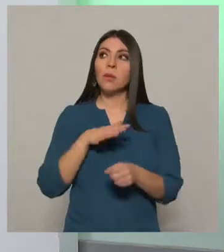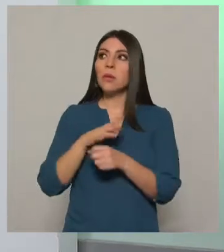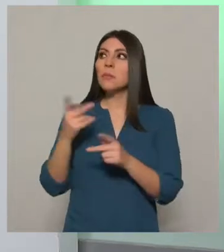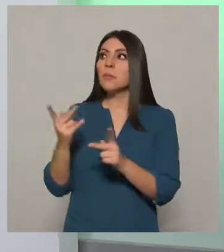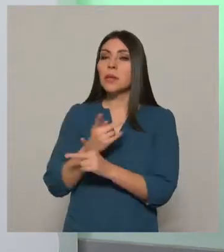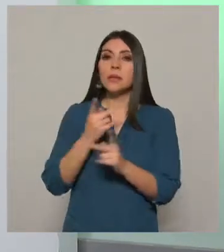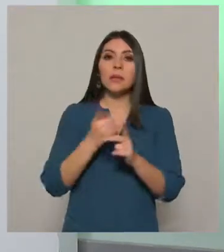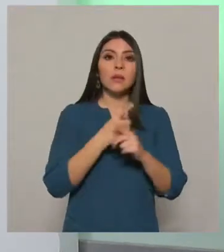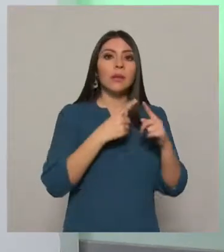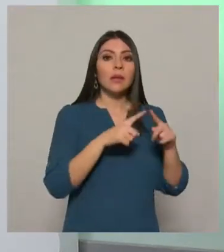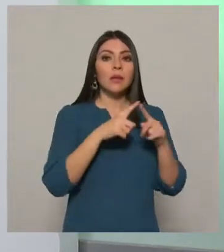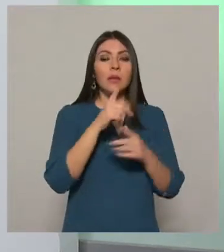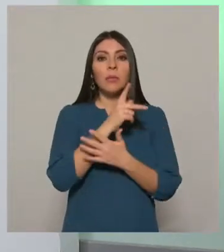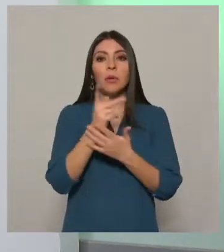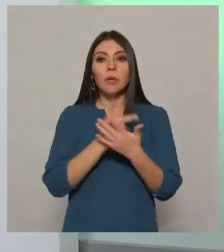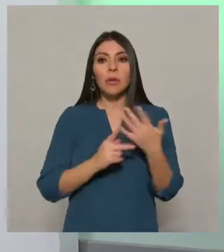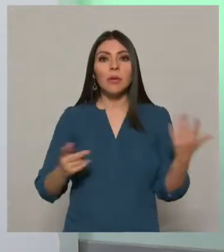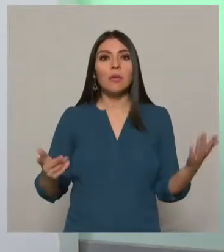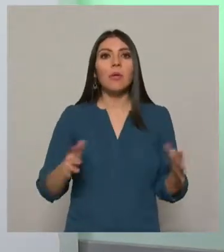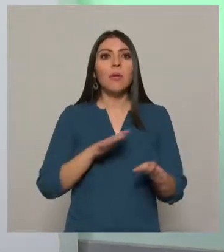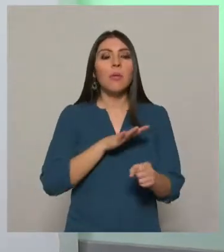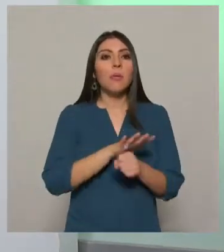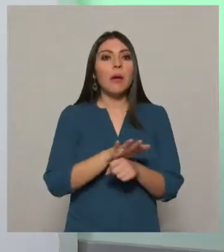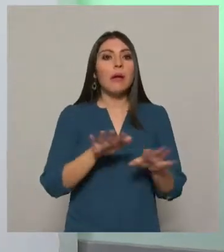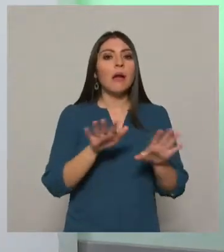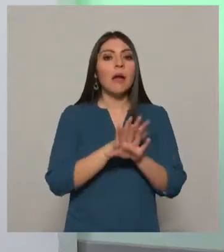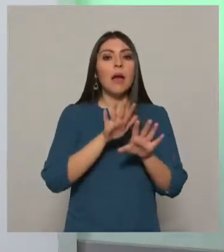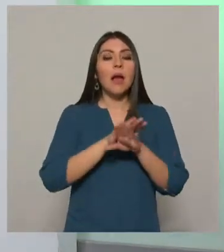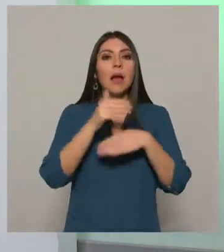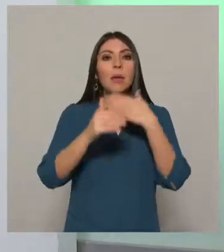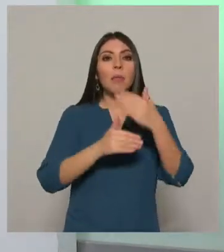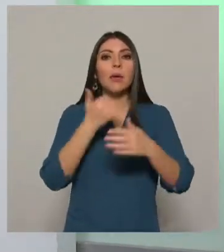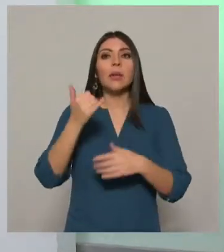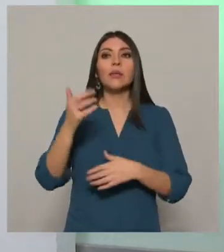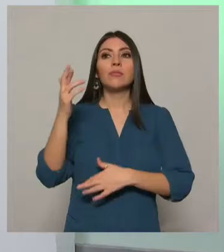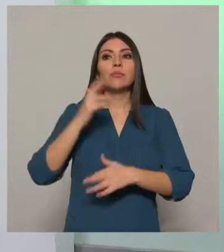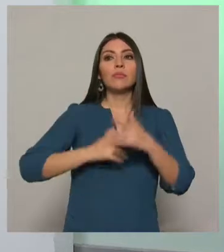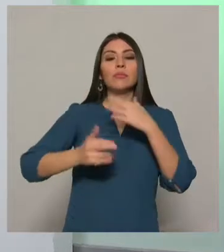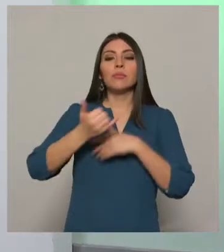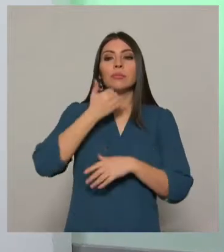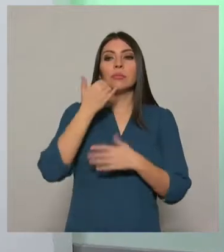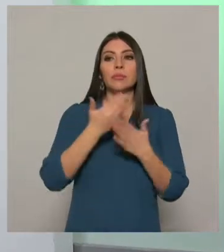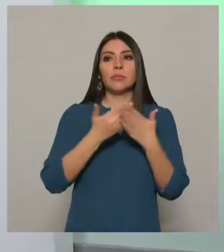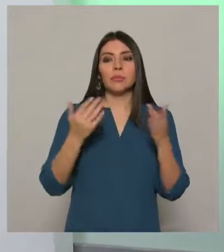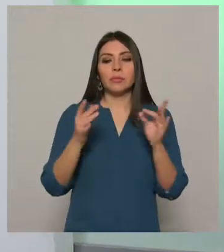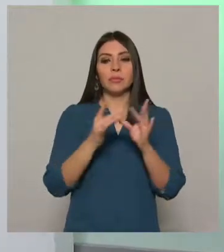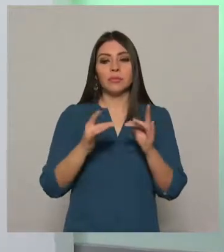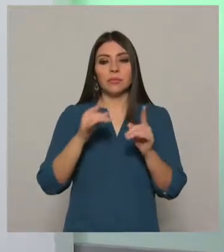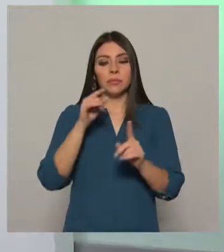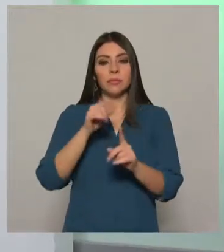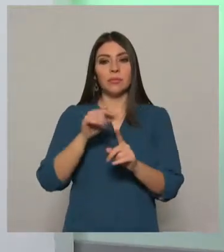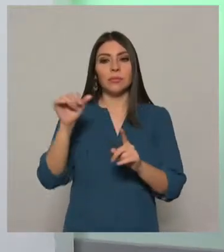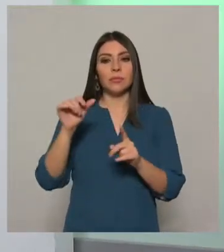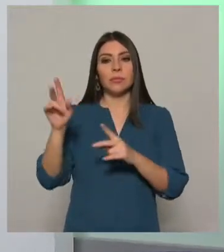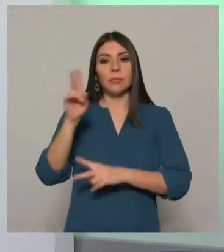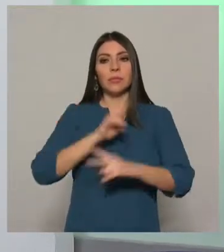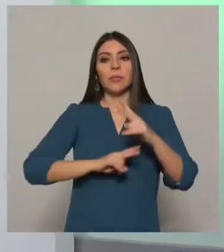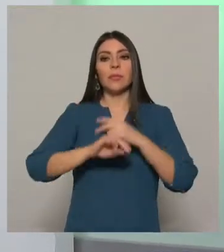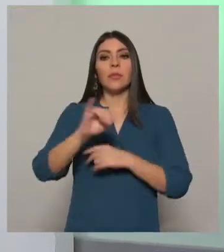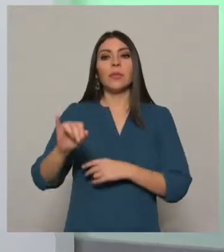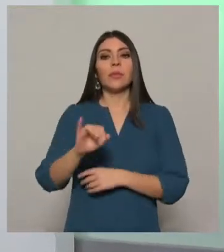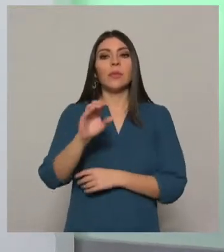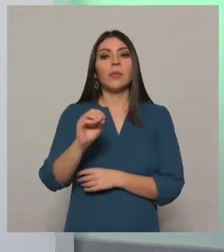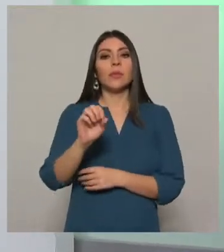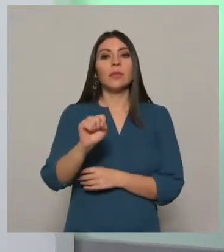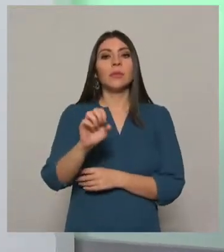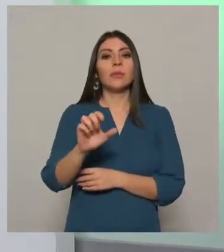o no? ¿Cuáles son los avances y los retrocesos? Bueno, pues para hablar de este tema, precisamente tengo en el estudio esta mañana a José Luis